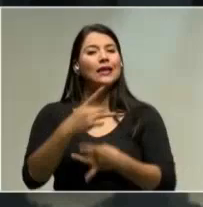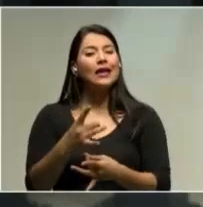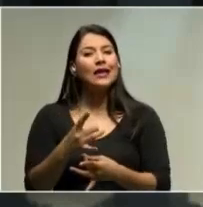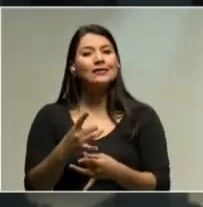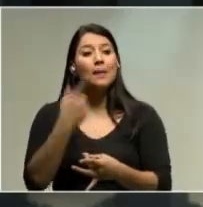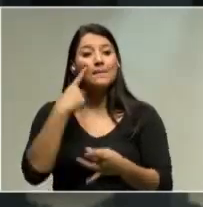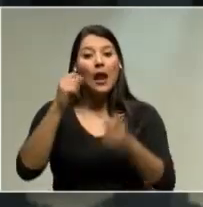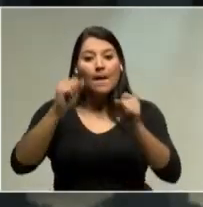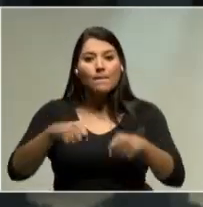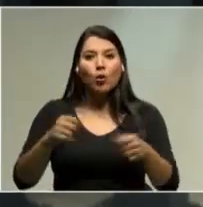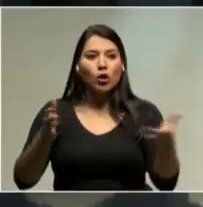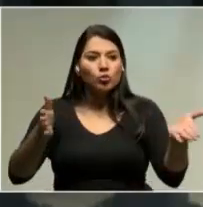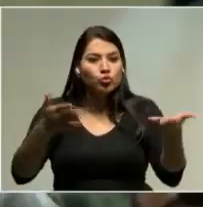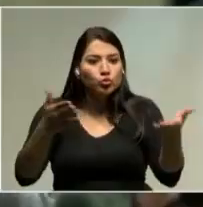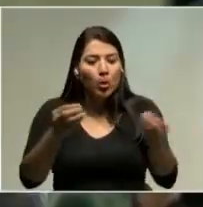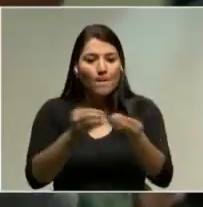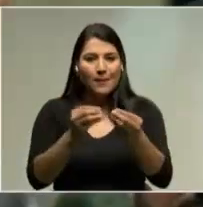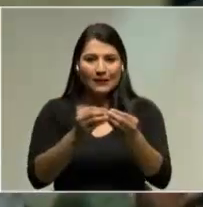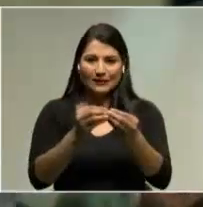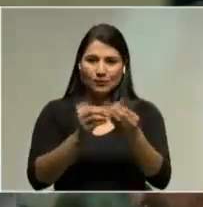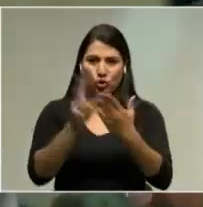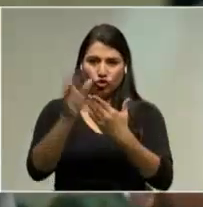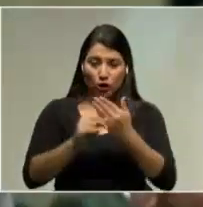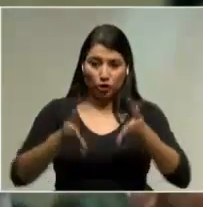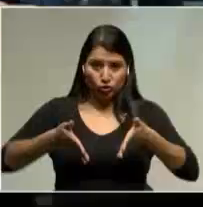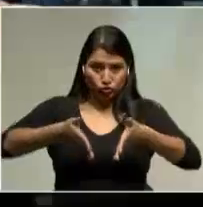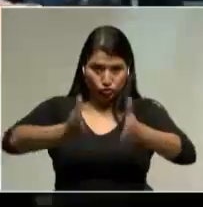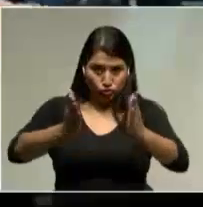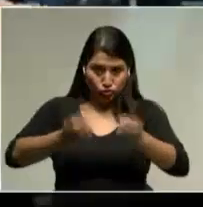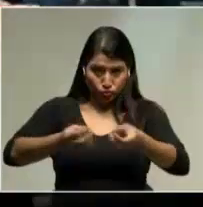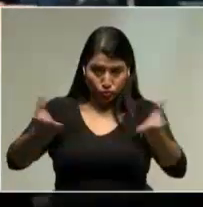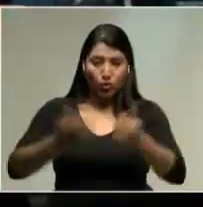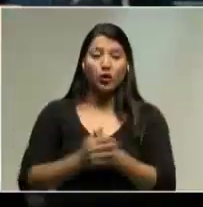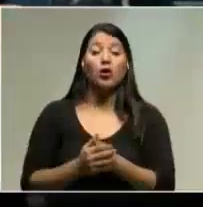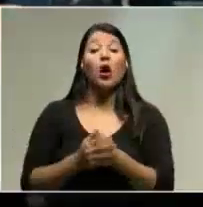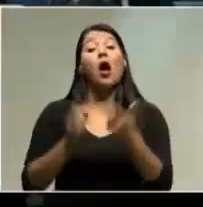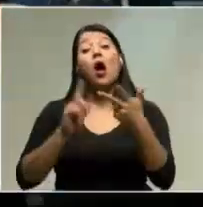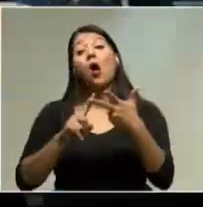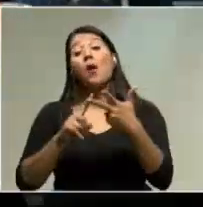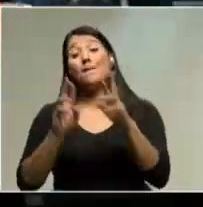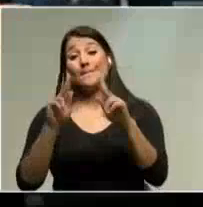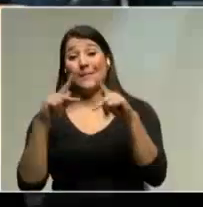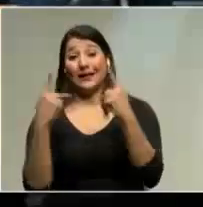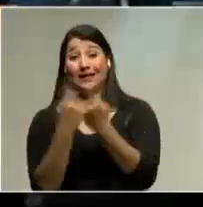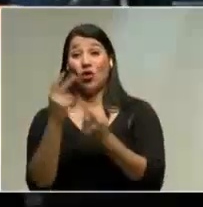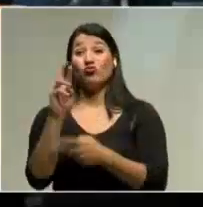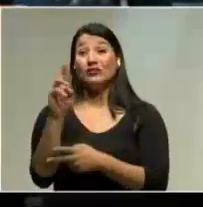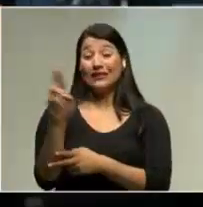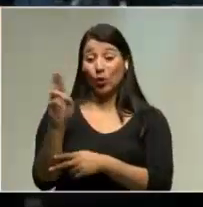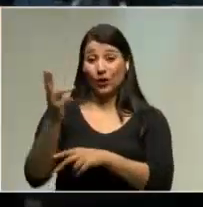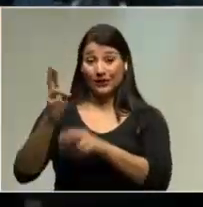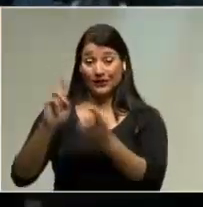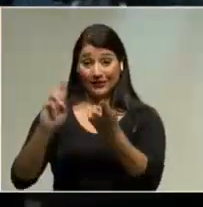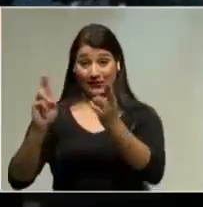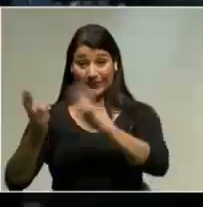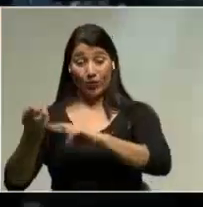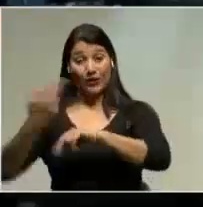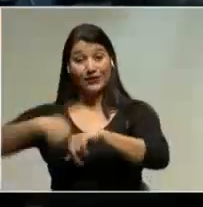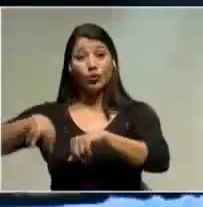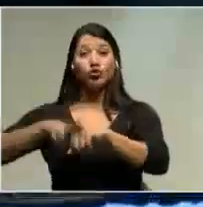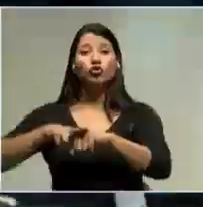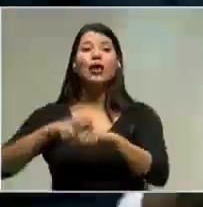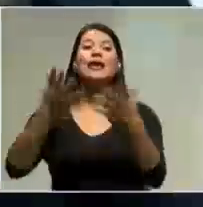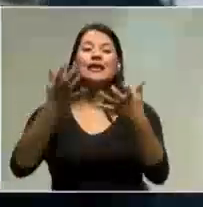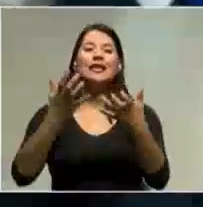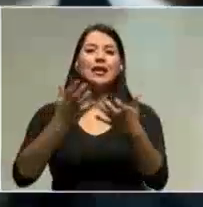en agilizar obra pública. Restauración Nacional cita como prioridad la iniciativa ya dictaminada para poner freno a las